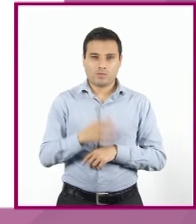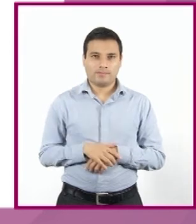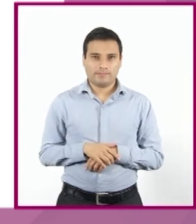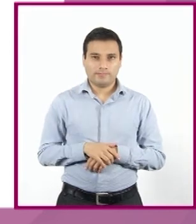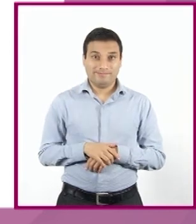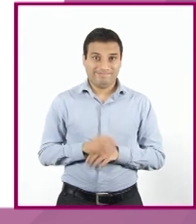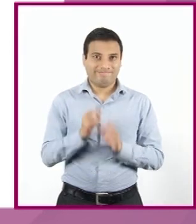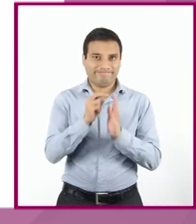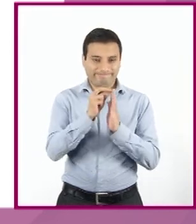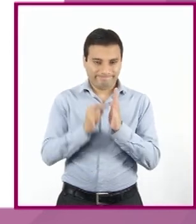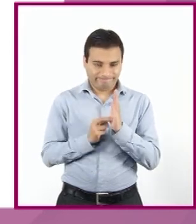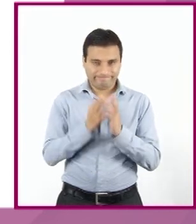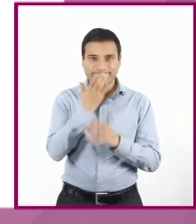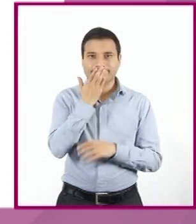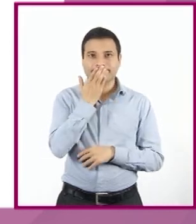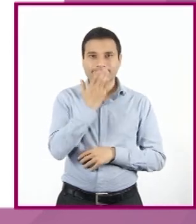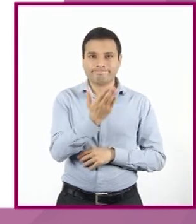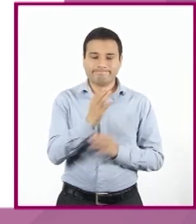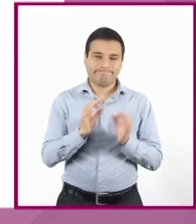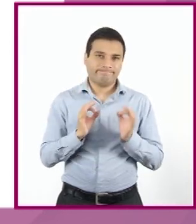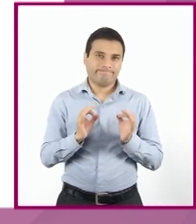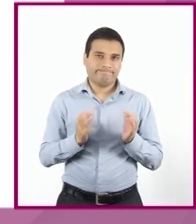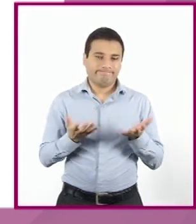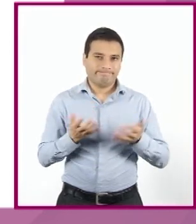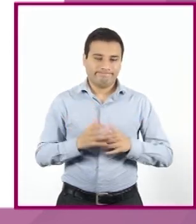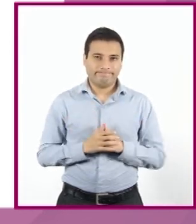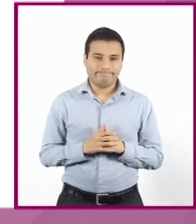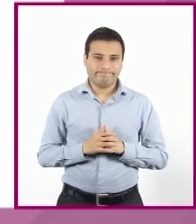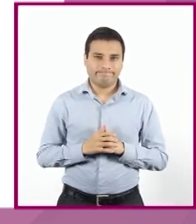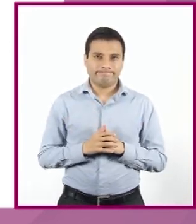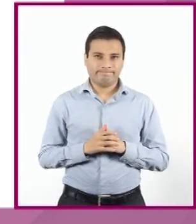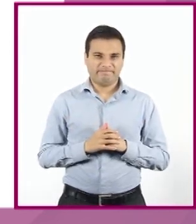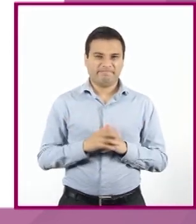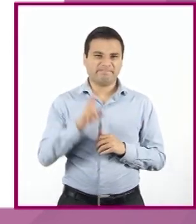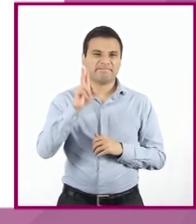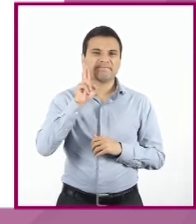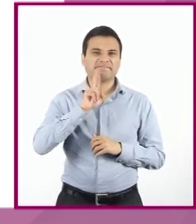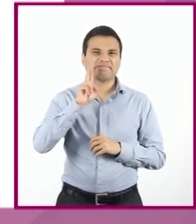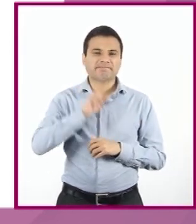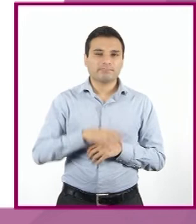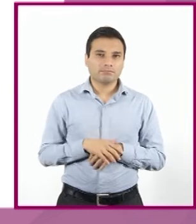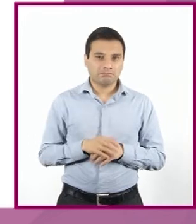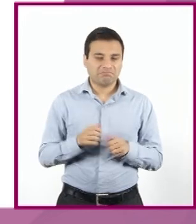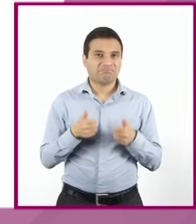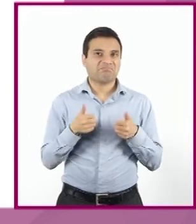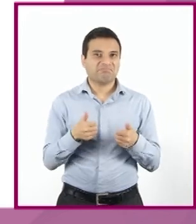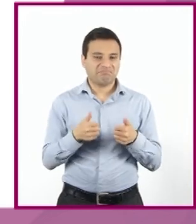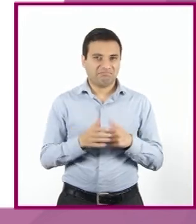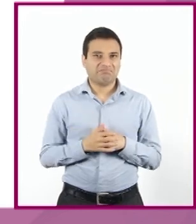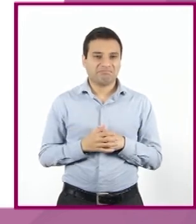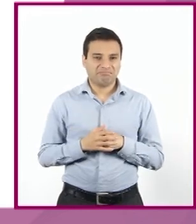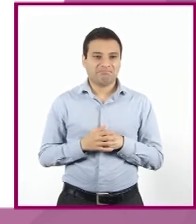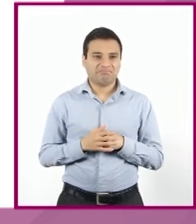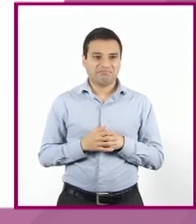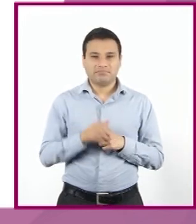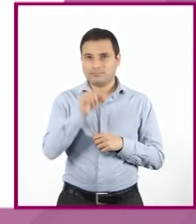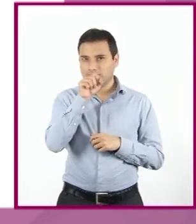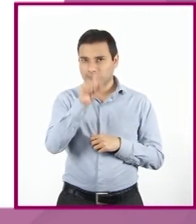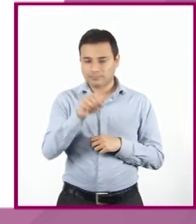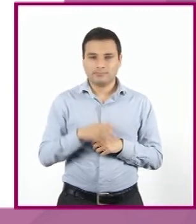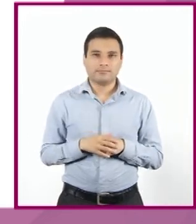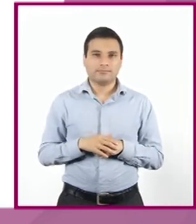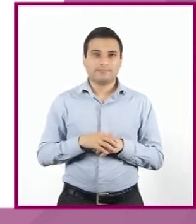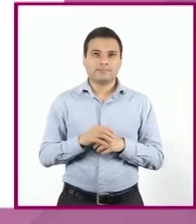la regla también se cumple para el segundo término. Comprobamos que lo anterior también se cumple para los términos 3 y